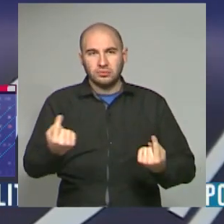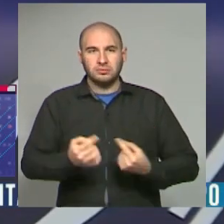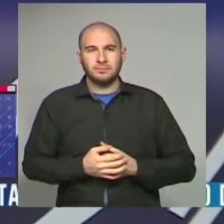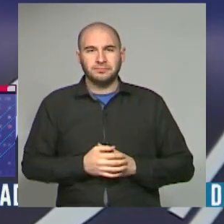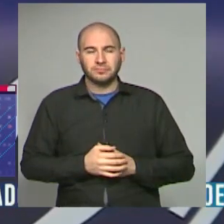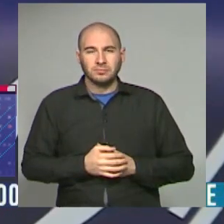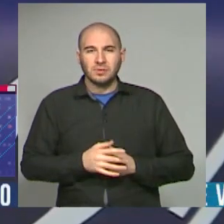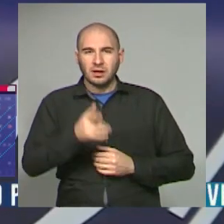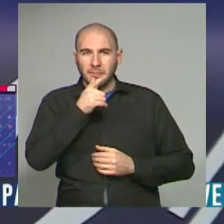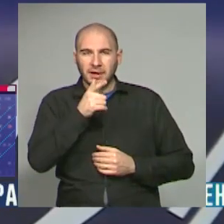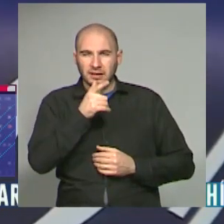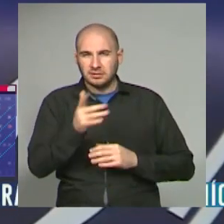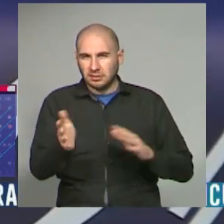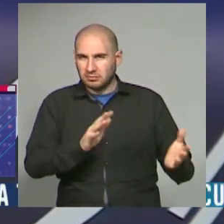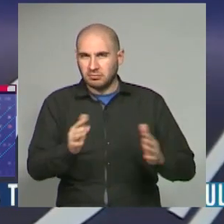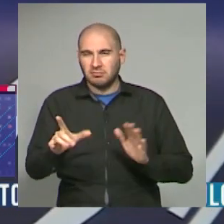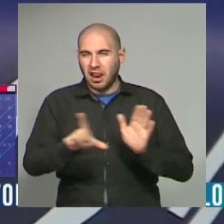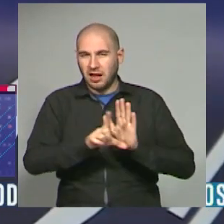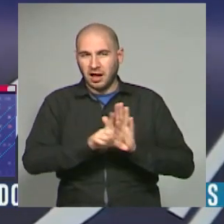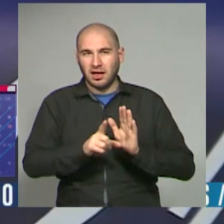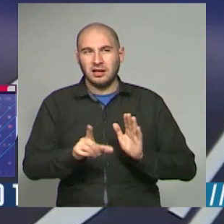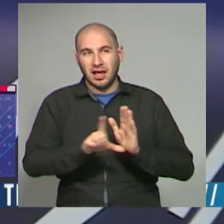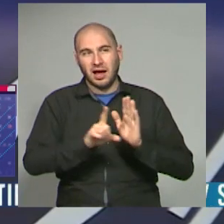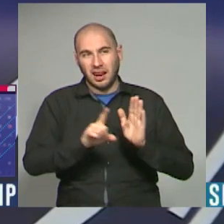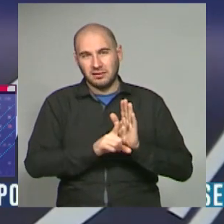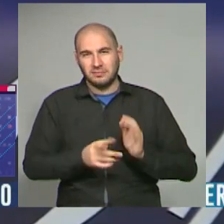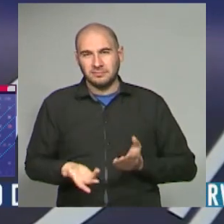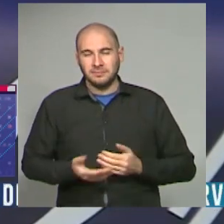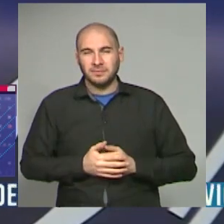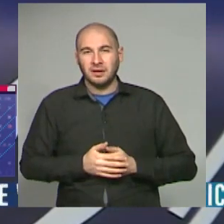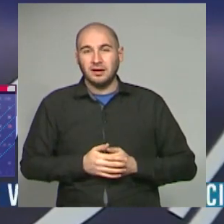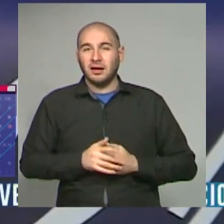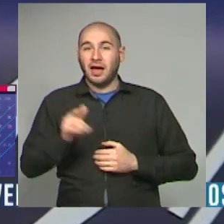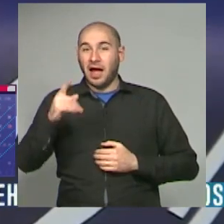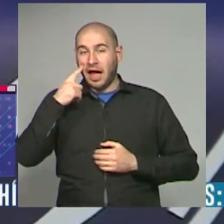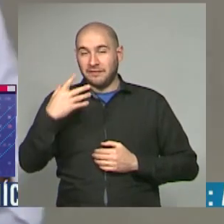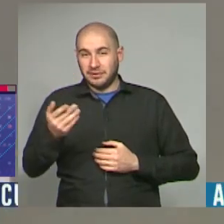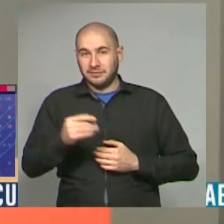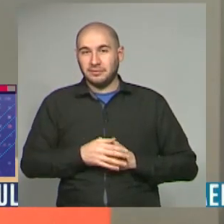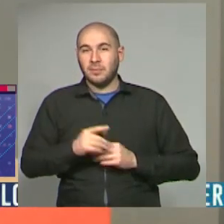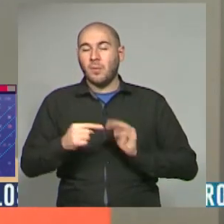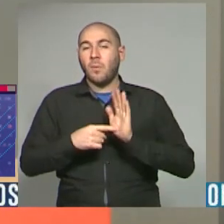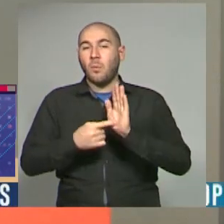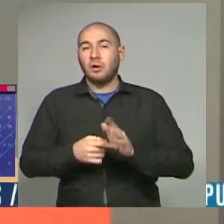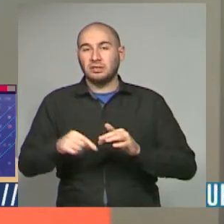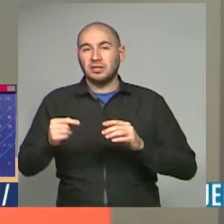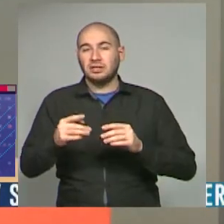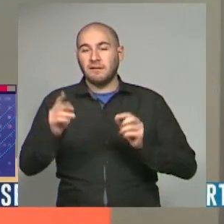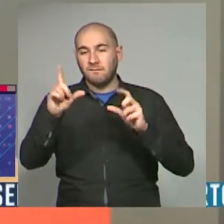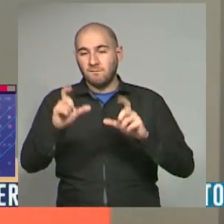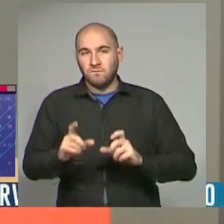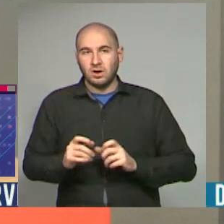tienen ciertos rasgos de legalidad en este caso. Bueno, vamos a ver, ¿te parece que compartamos parte de las